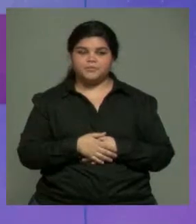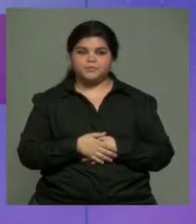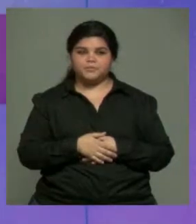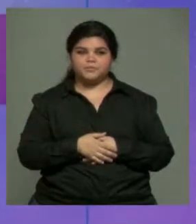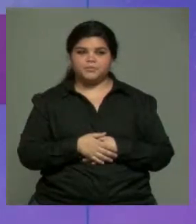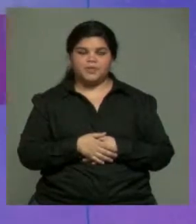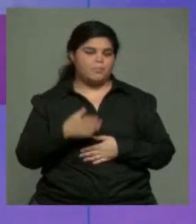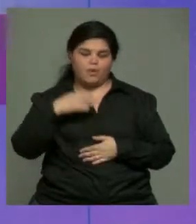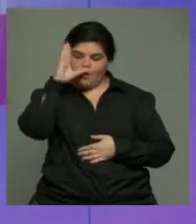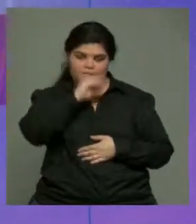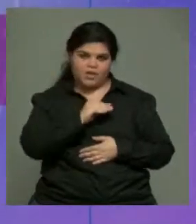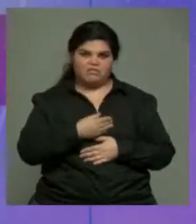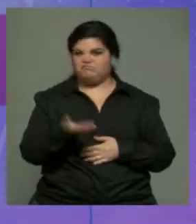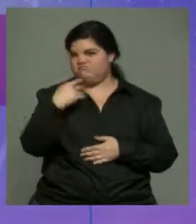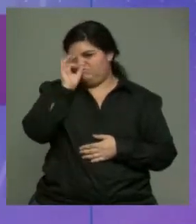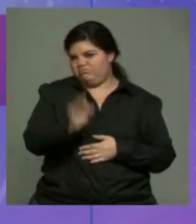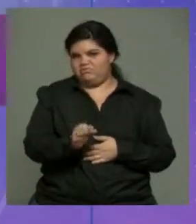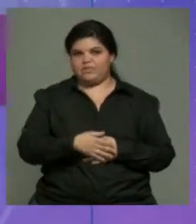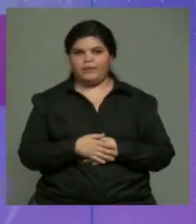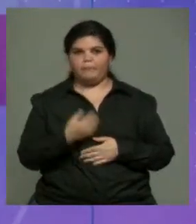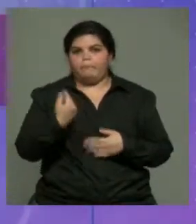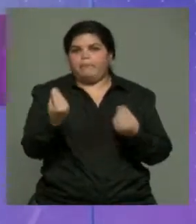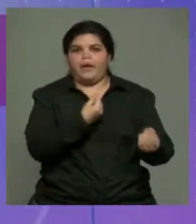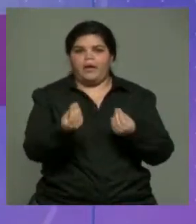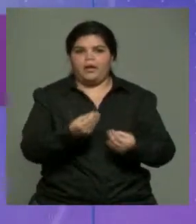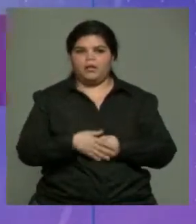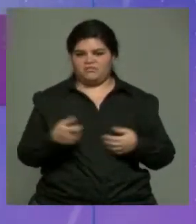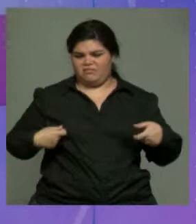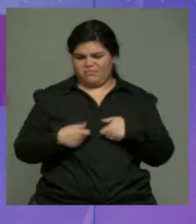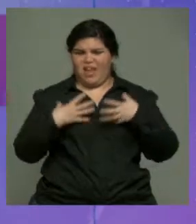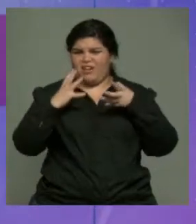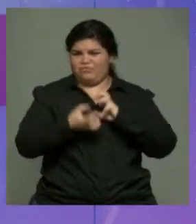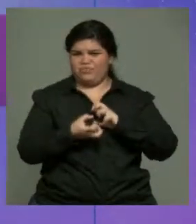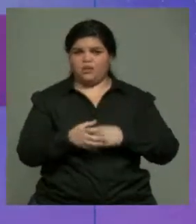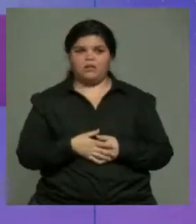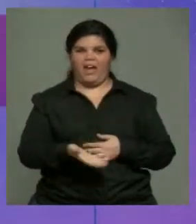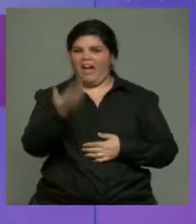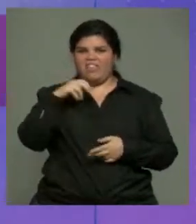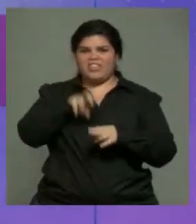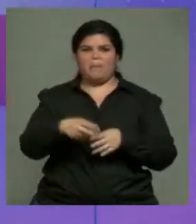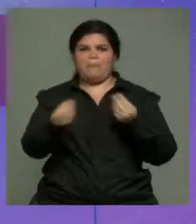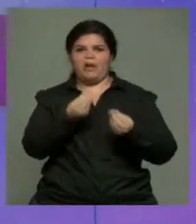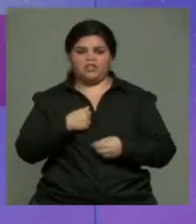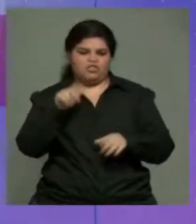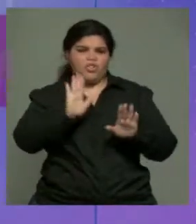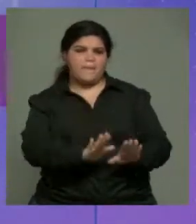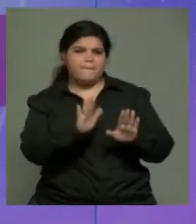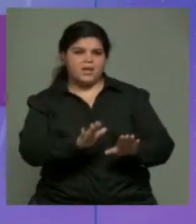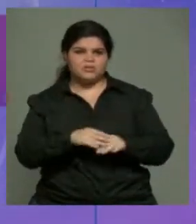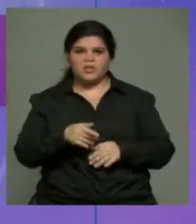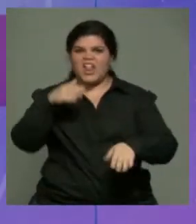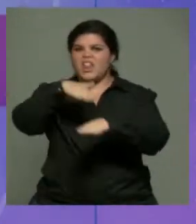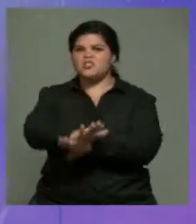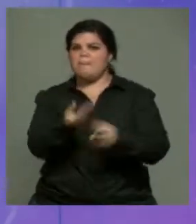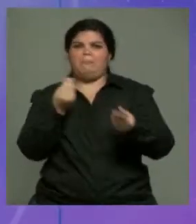Me olvido. Nunca me pasó nada. Por unas cuadras. Me arruga la ropa. Atrás no hace falta. Si voy despacio. ¿En la ciudad para qué?